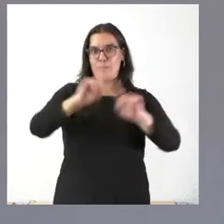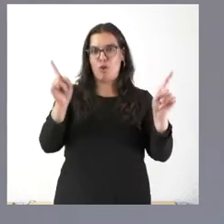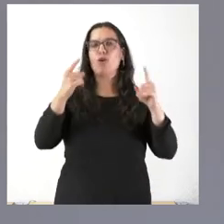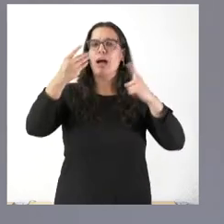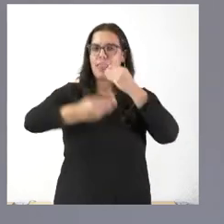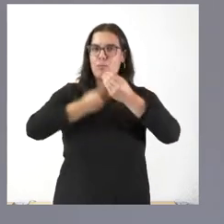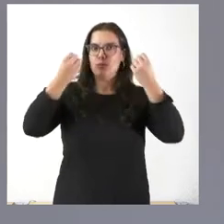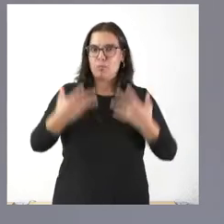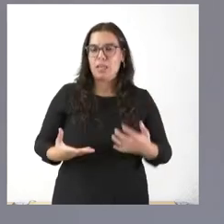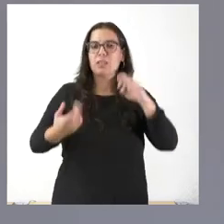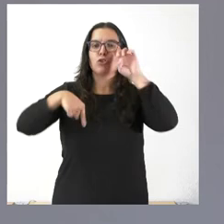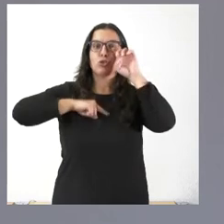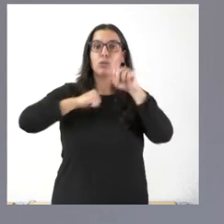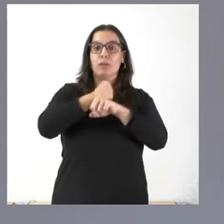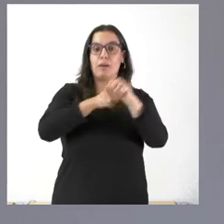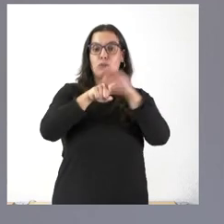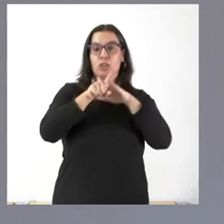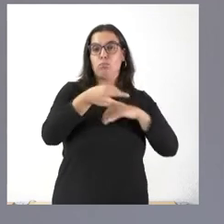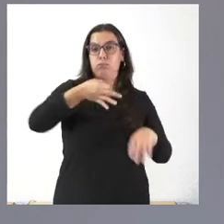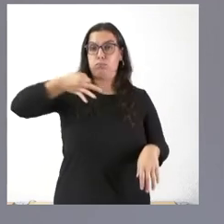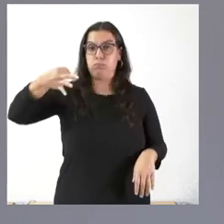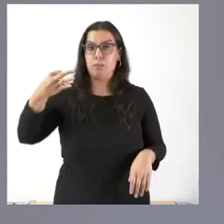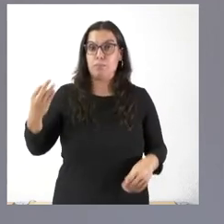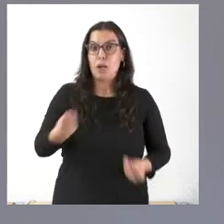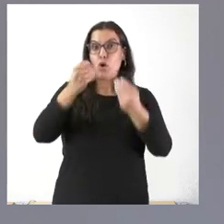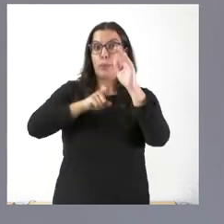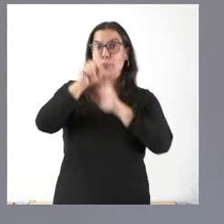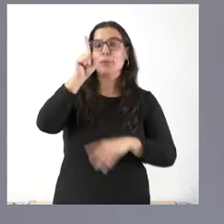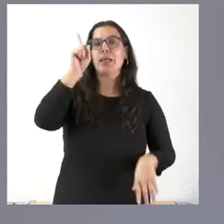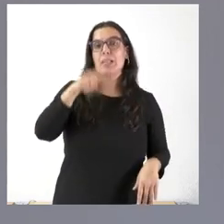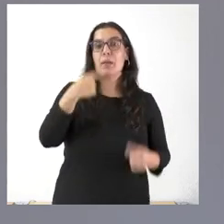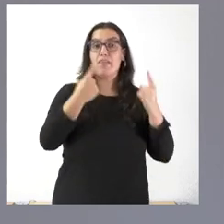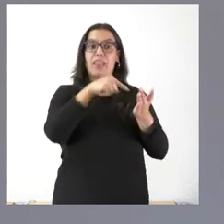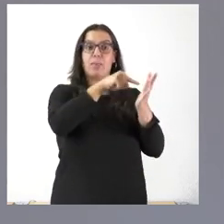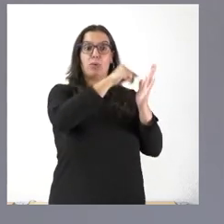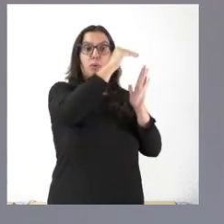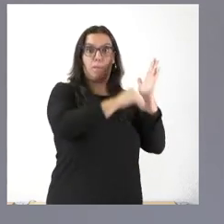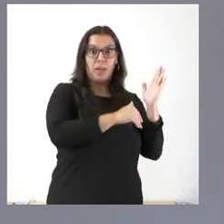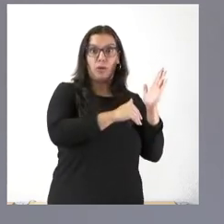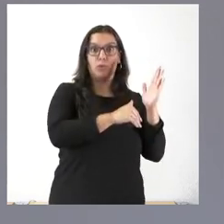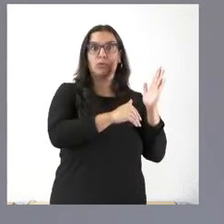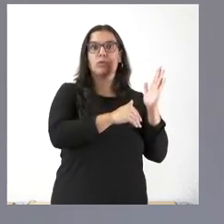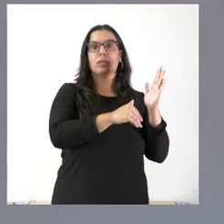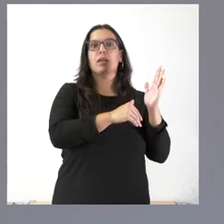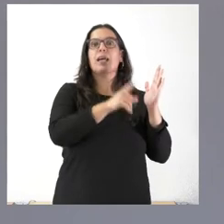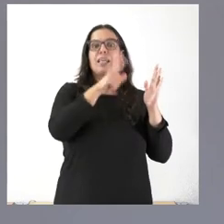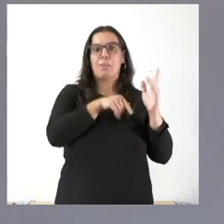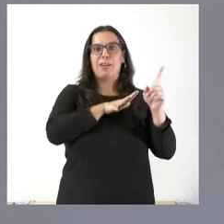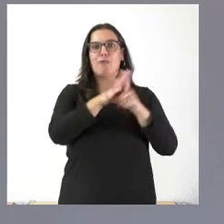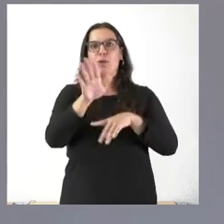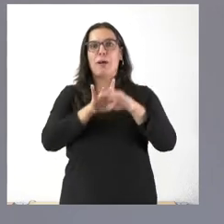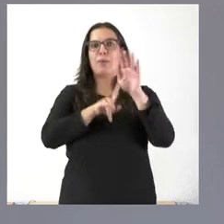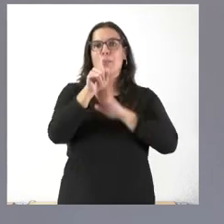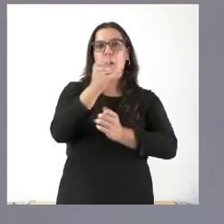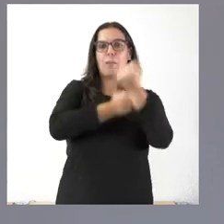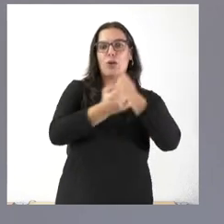tenemos que ser cada día más eficientes en la gestión de los servicios públicos y, segundo, porque a veces se bajan impuestos y con eso se contribuye al crecimiento económico, se contribuye a la